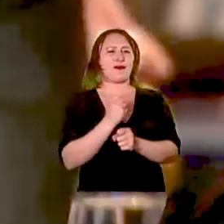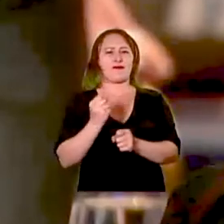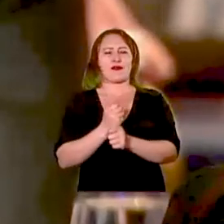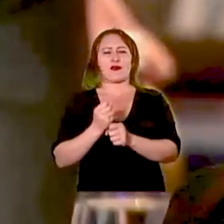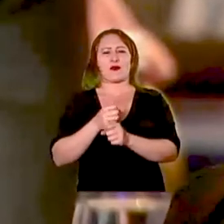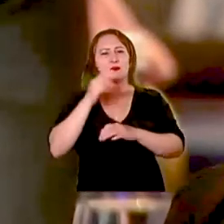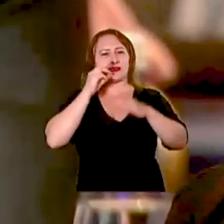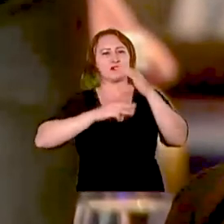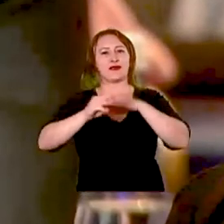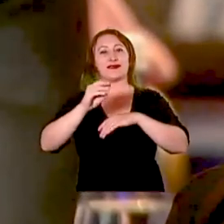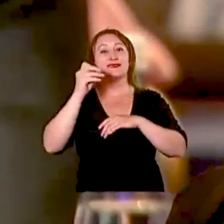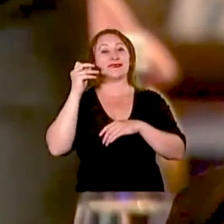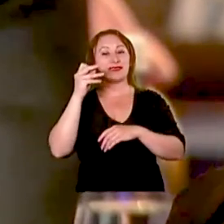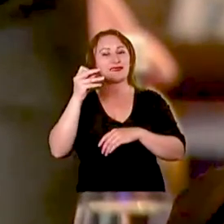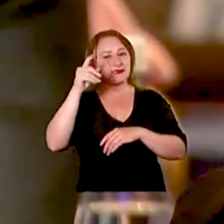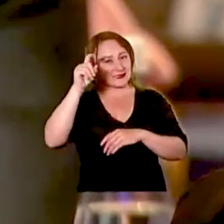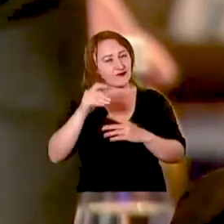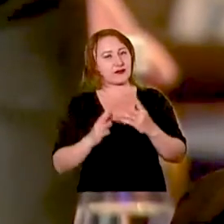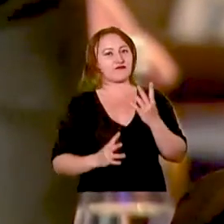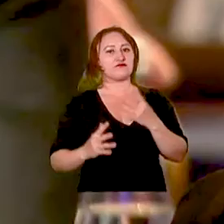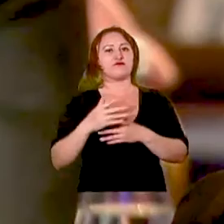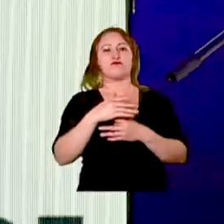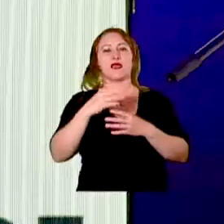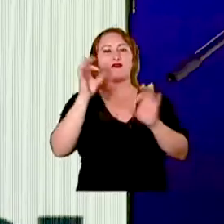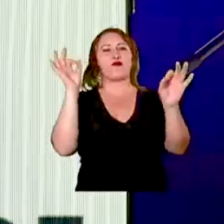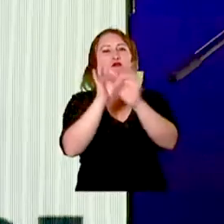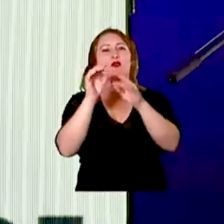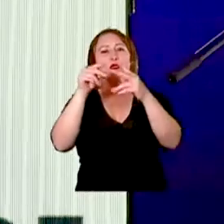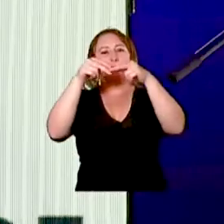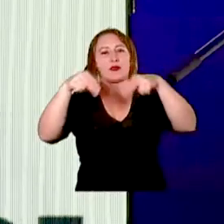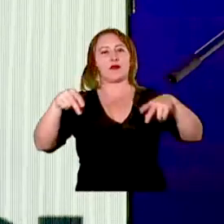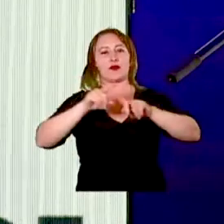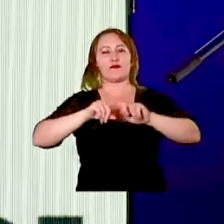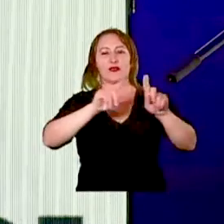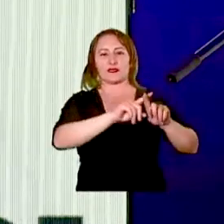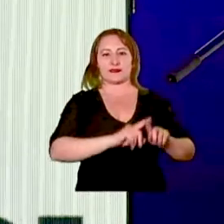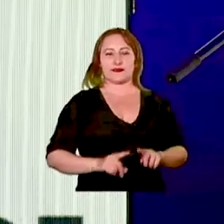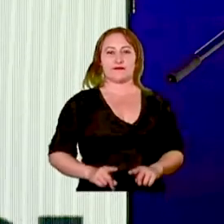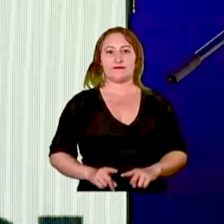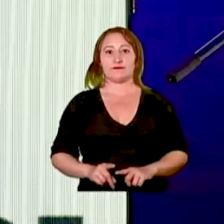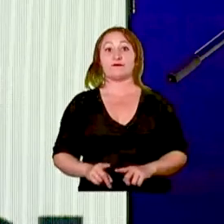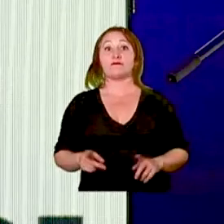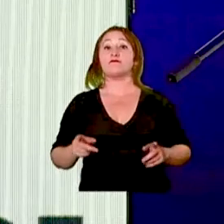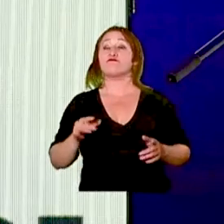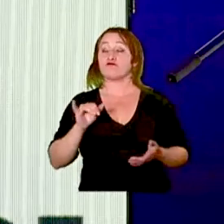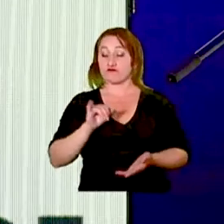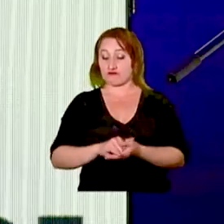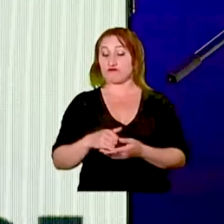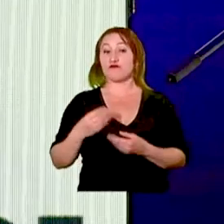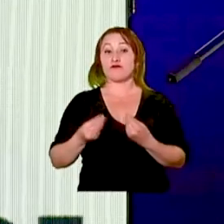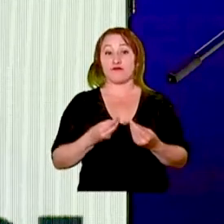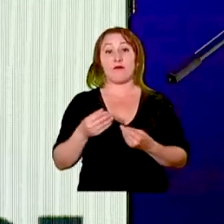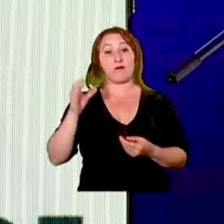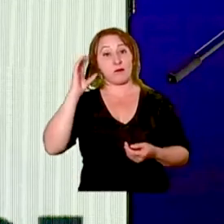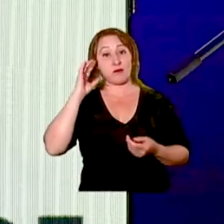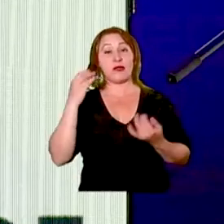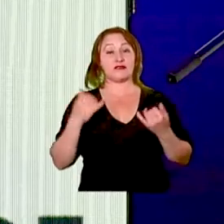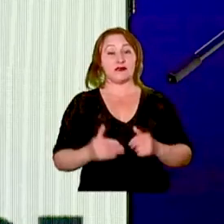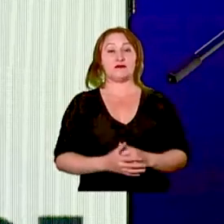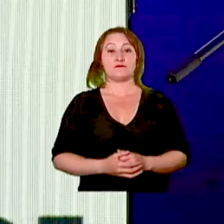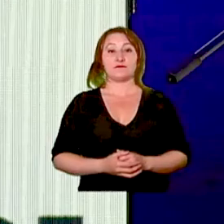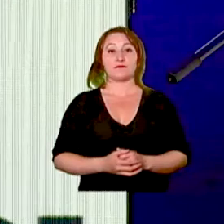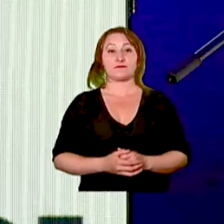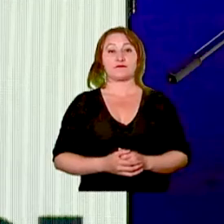sus tres misionalidades tiene que estar transversalizado con enfoque diferencial y de género, y así lo estamos haciendo ya. Con